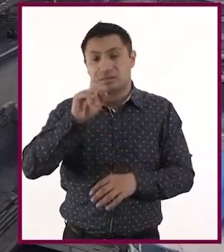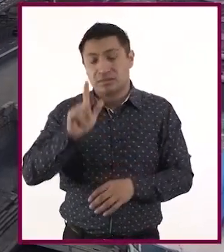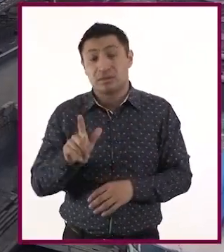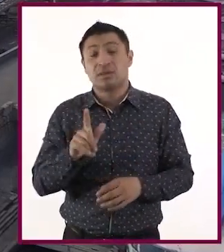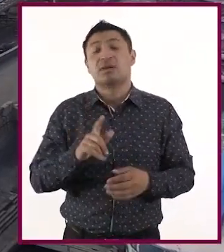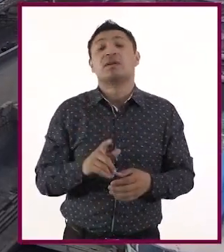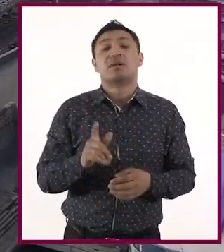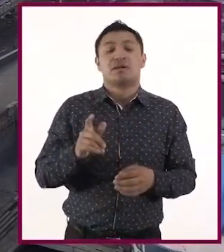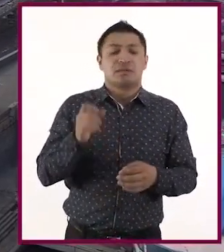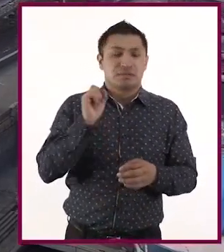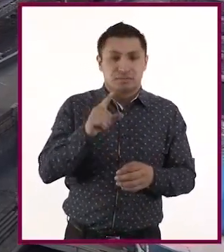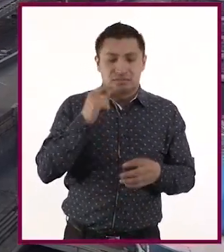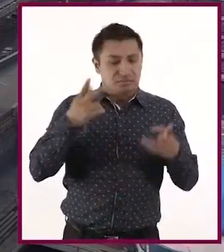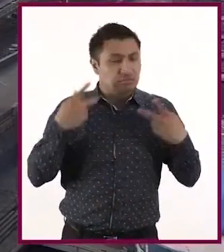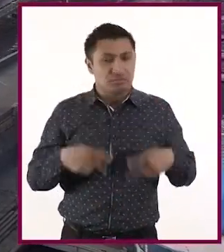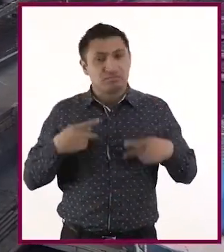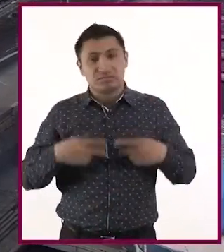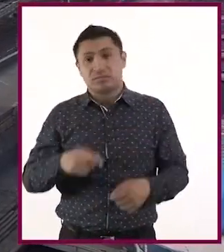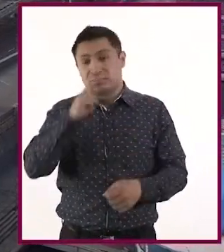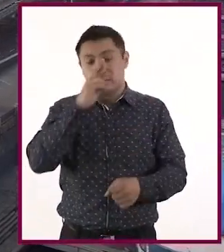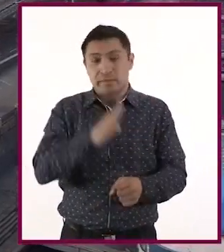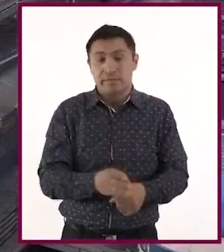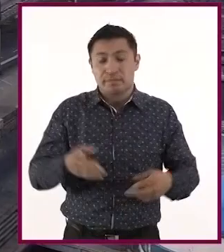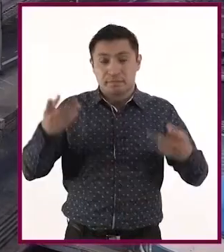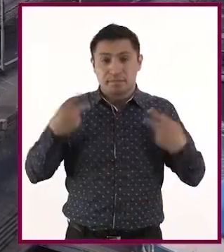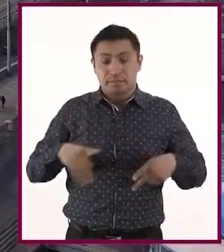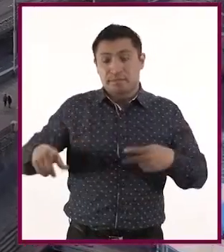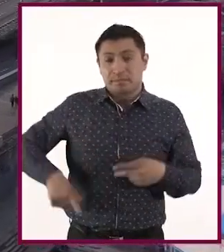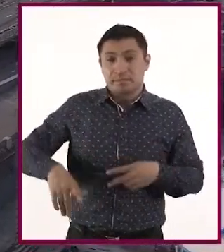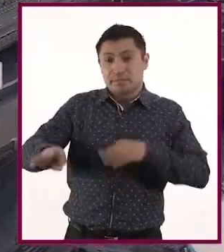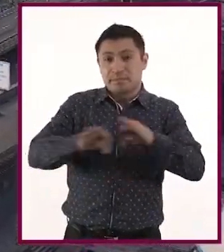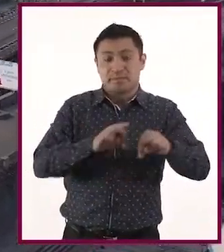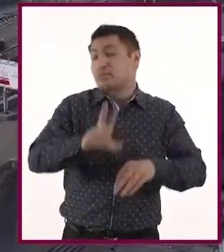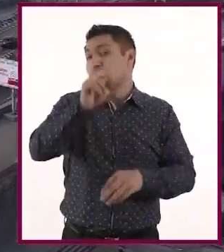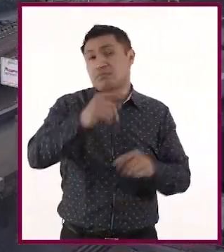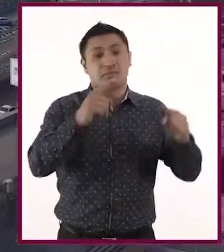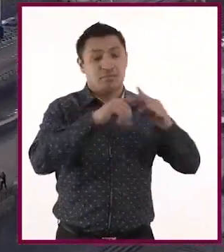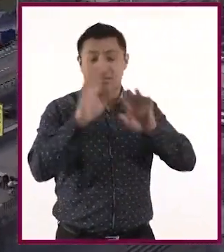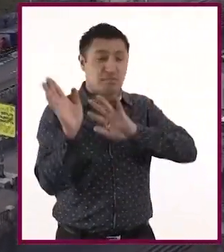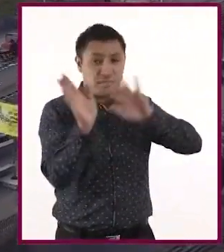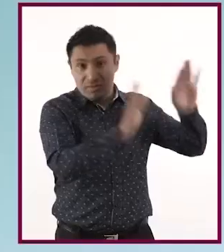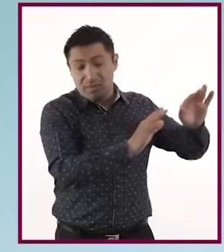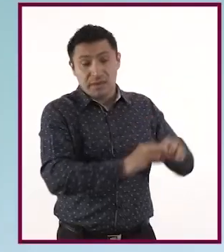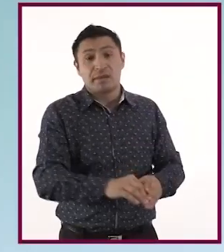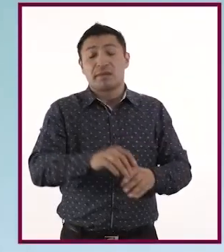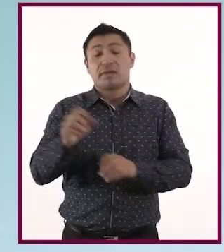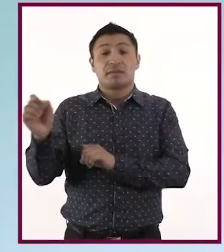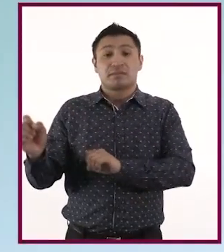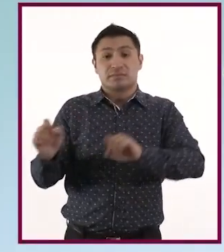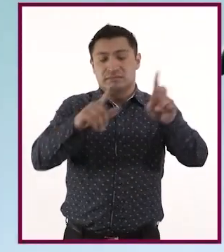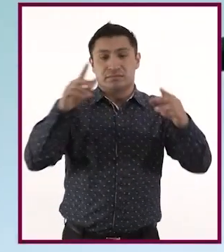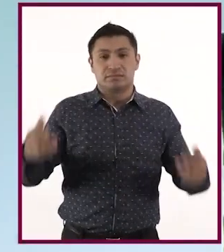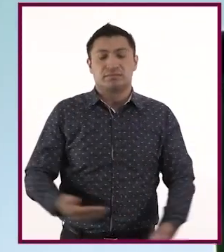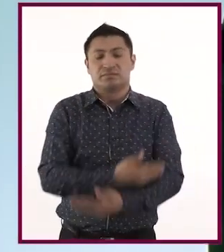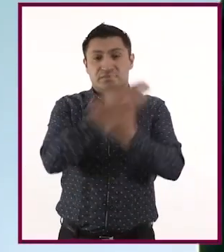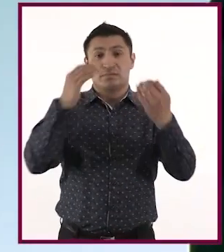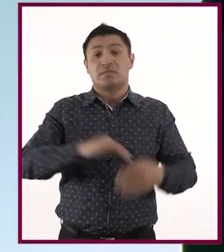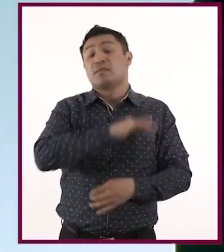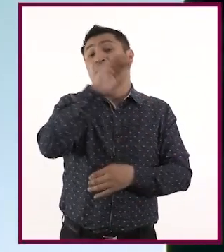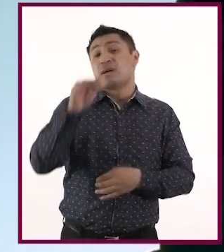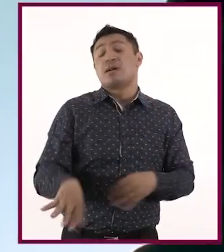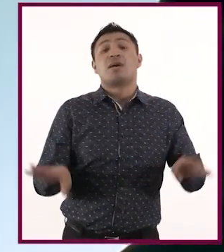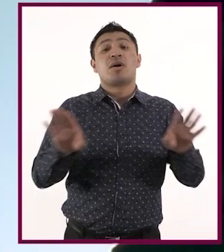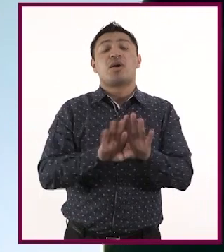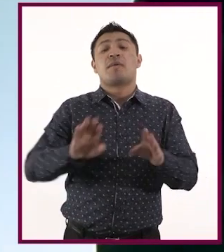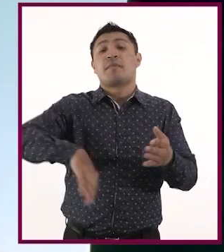civil de las personas quedaba a cargo de empleados de gobierno, no de la iglesia. Se declararon los nacimientos y defunciones como